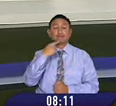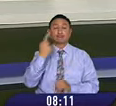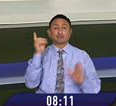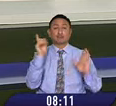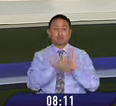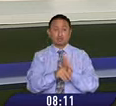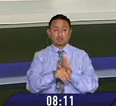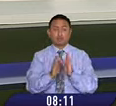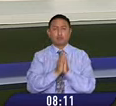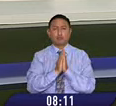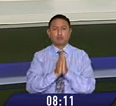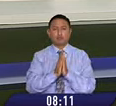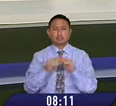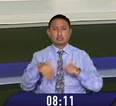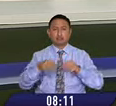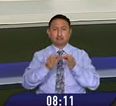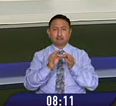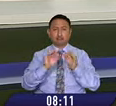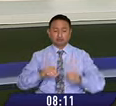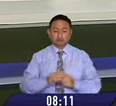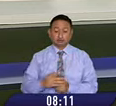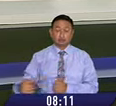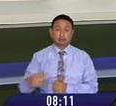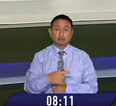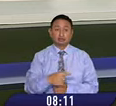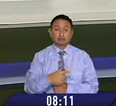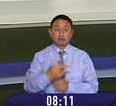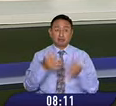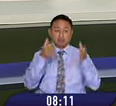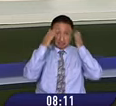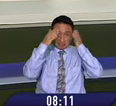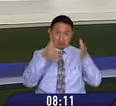sus solicitudes para la reparación no han sido atendidas.